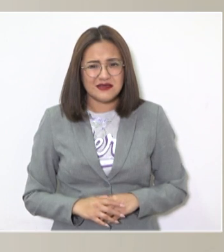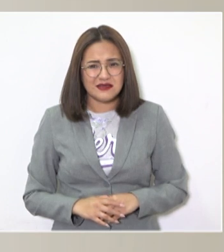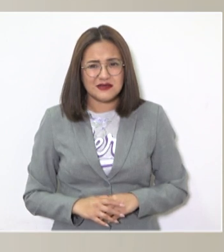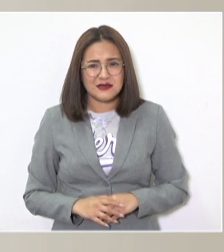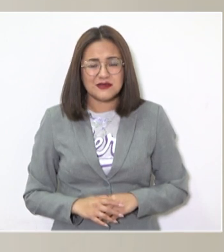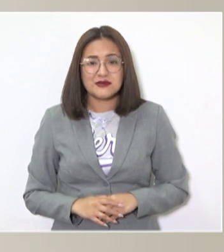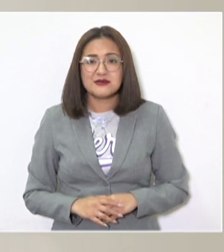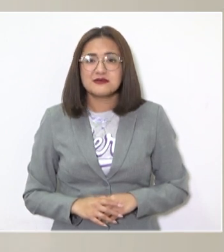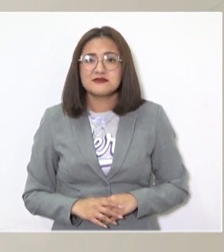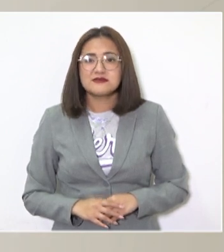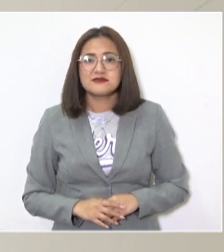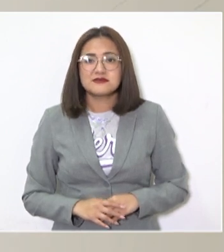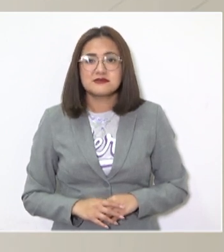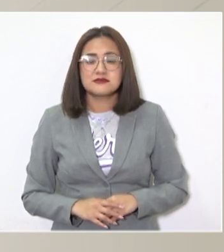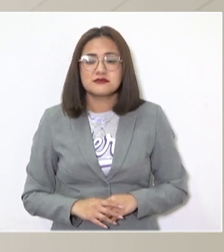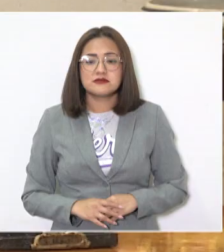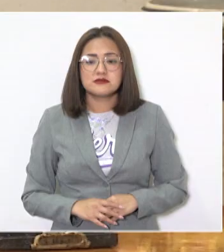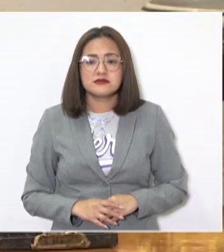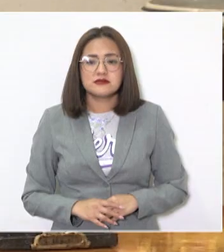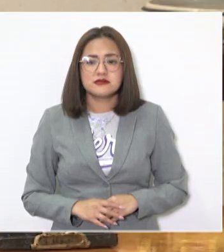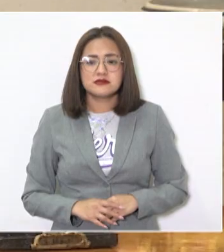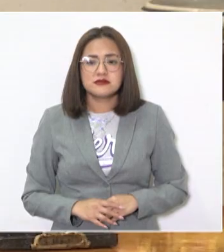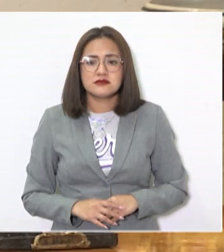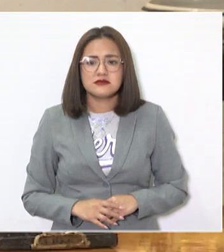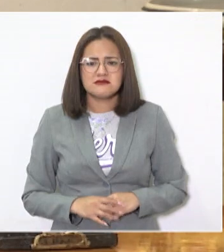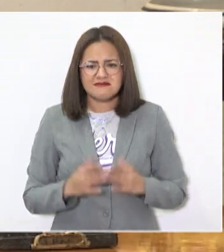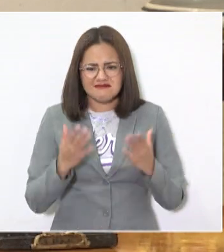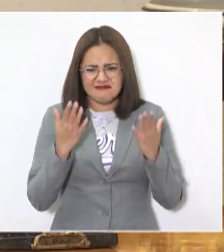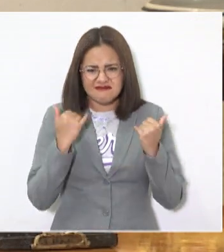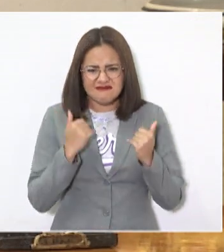¿Puebla? No es tal, no existe eso.